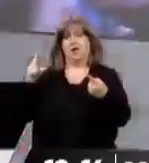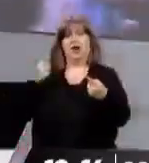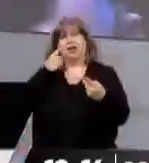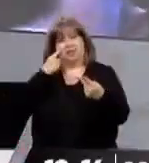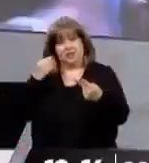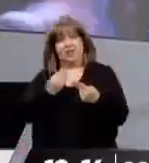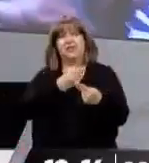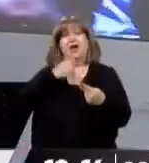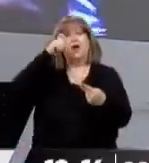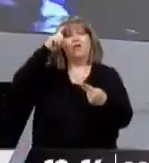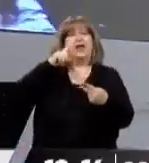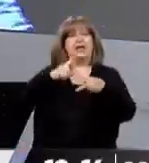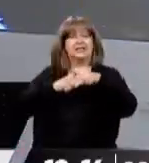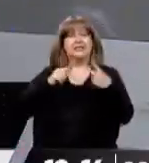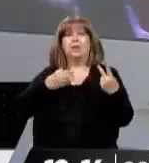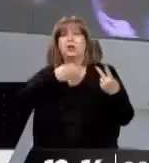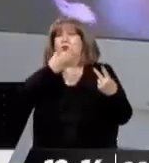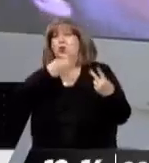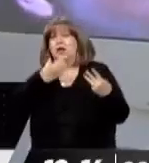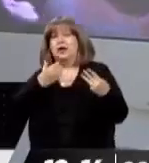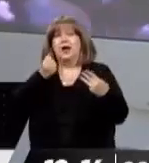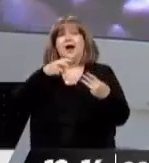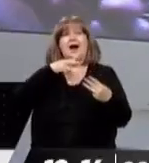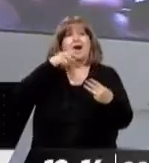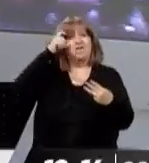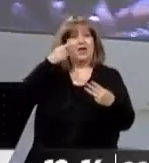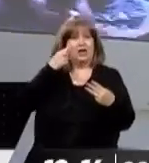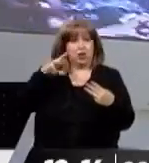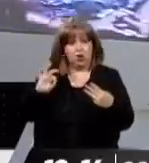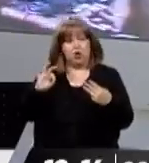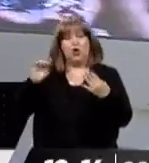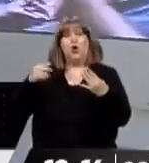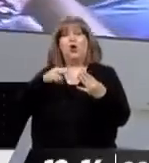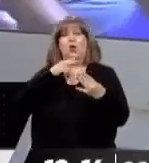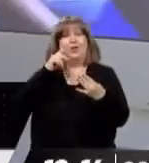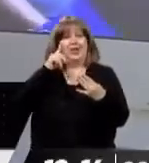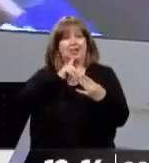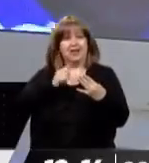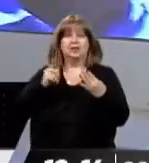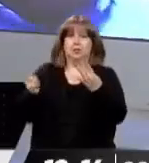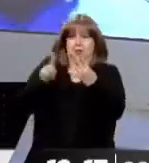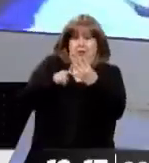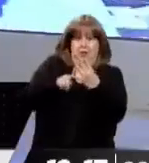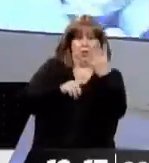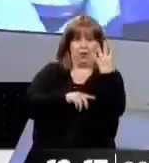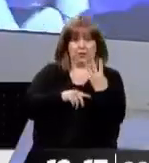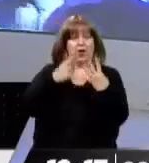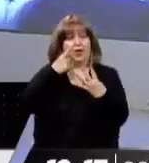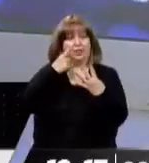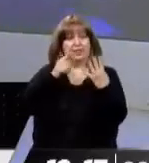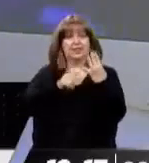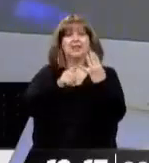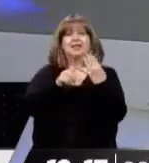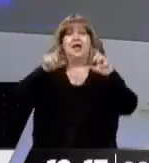Rafael. Martín Aveiro, desde Tunuyán. Y también llegó Fernando Ubieta, de quien teníamos algunas dudas, pero estuvo presente allí. No sé si me escapa